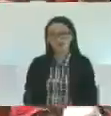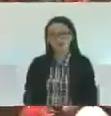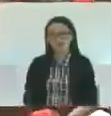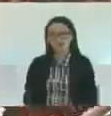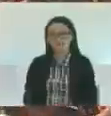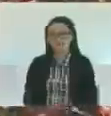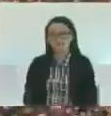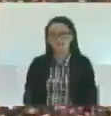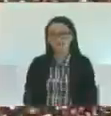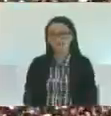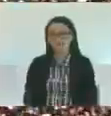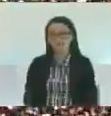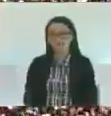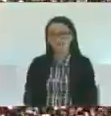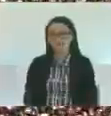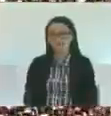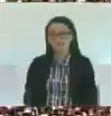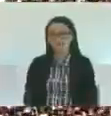conmigo.